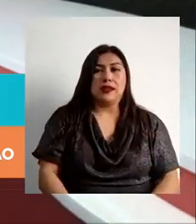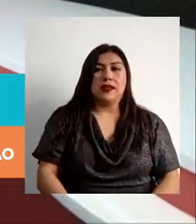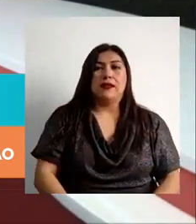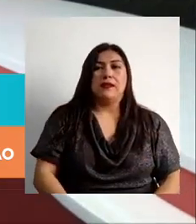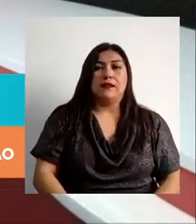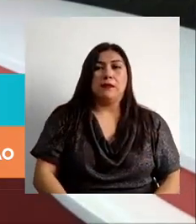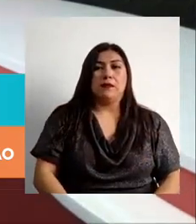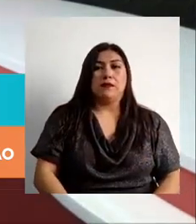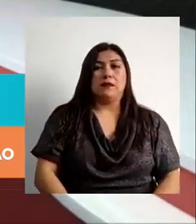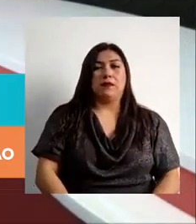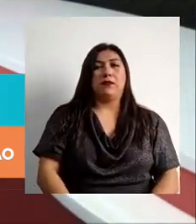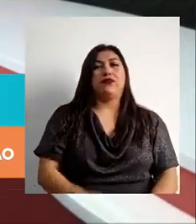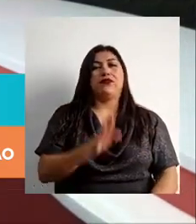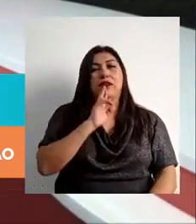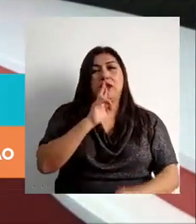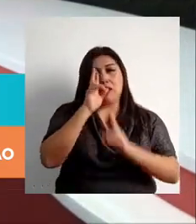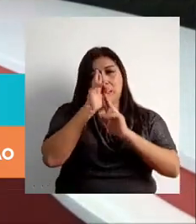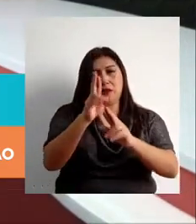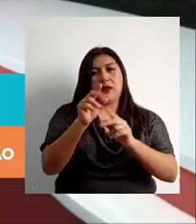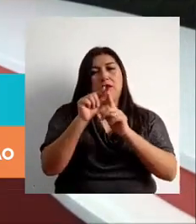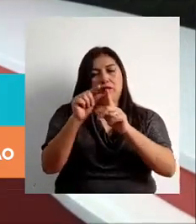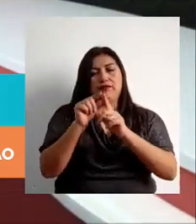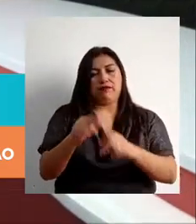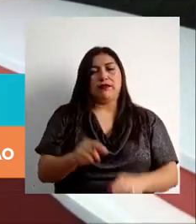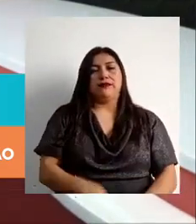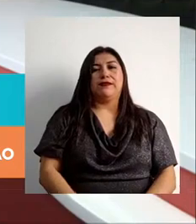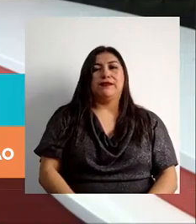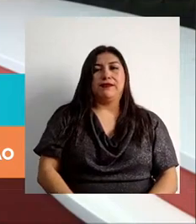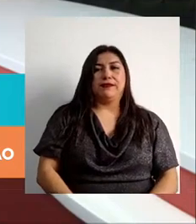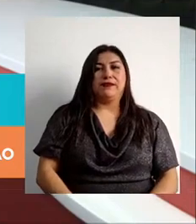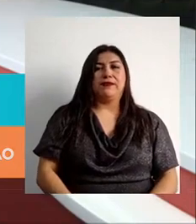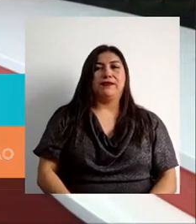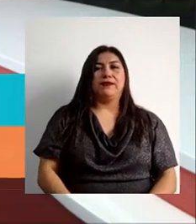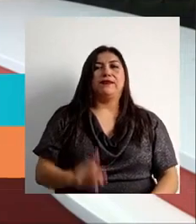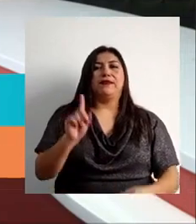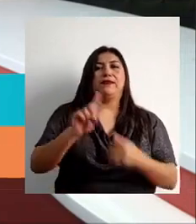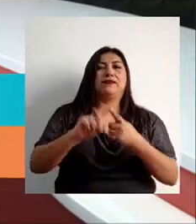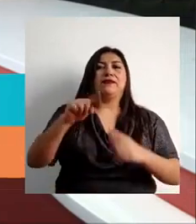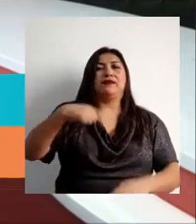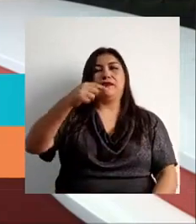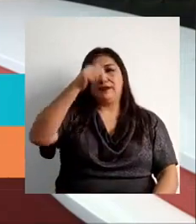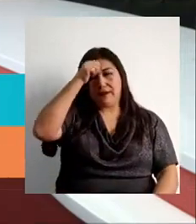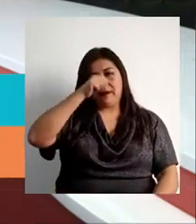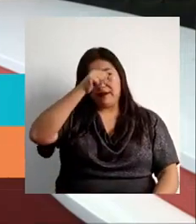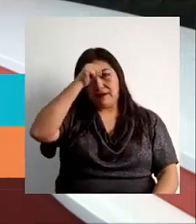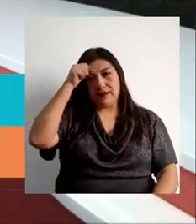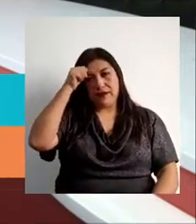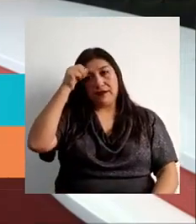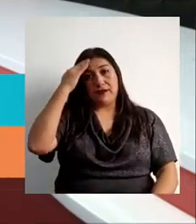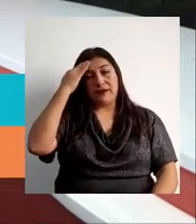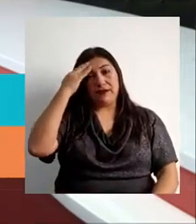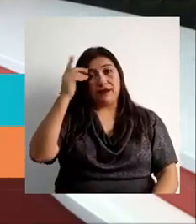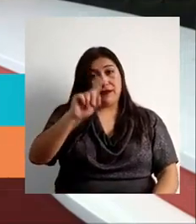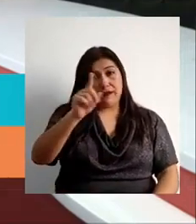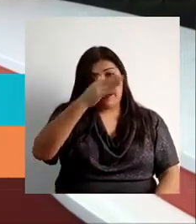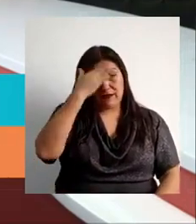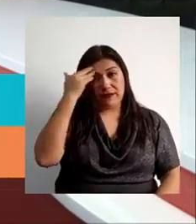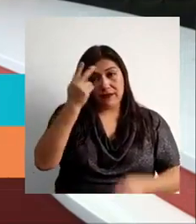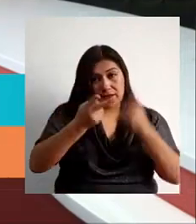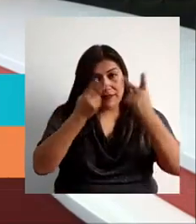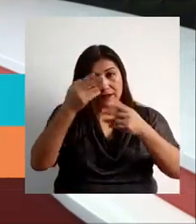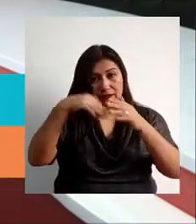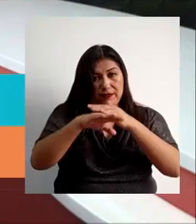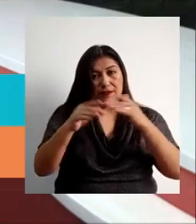con discapacidad. Dígalo con respeto, persona con discapacidad. Con nosotros será hasta el próximo domingo. Ya saben, no se olviden de visitar nuestras